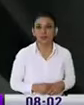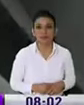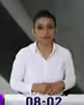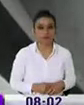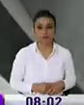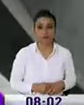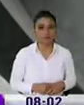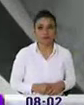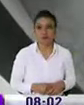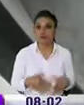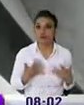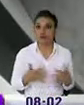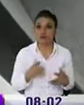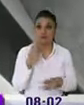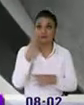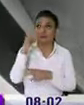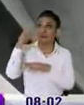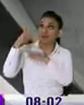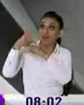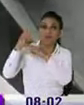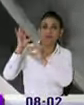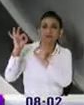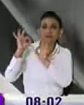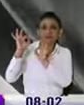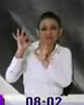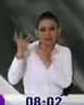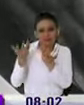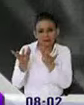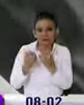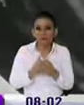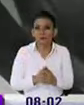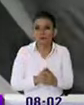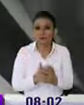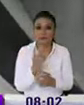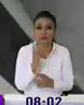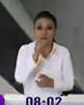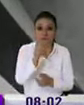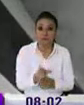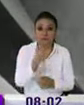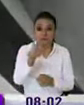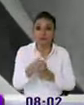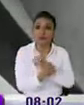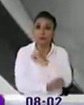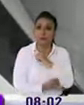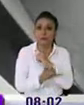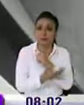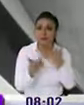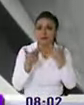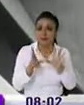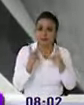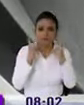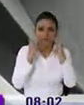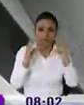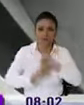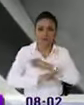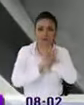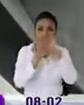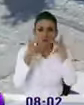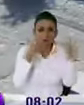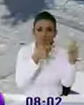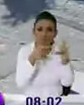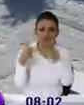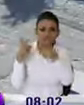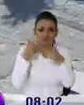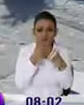Que se descuidaron al lente de las cámaras. En esa ocasión lo actuado por los 2 ciudadanos extranjeros quedó grabado en el circuito cerrado de televisión